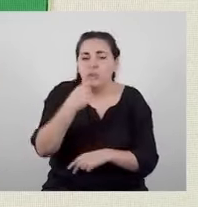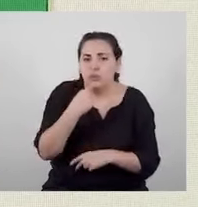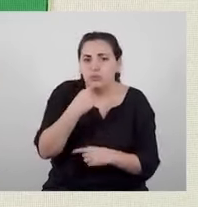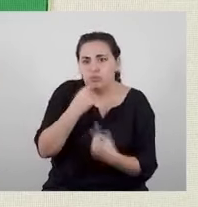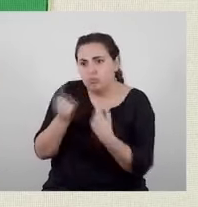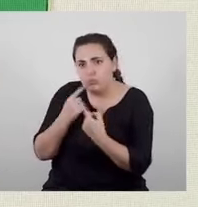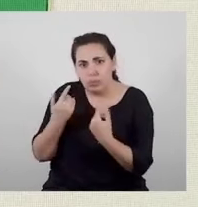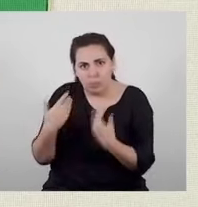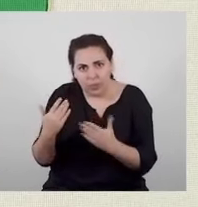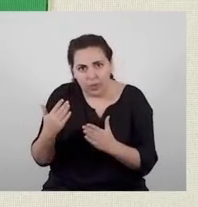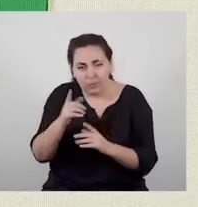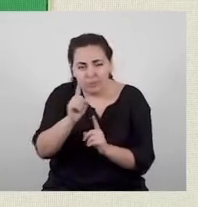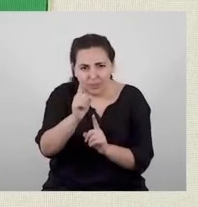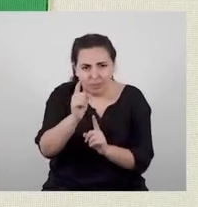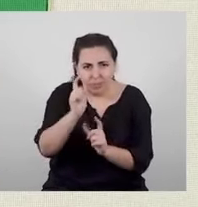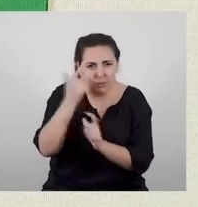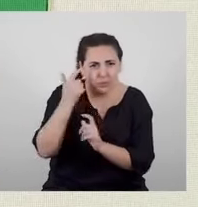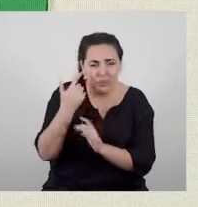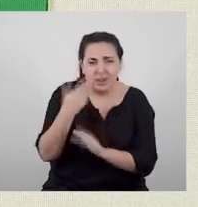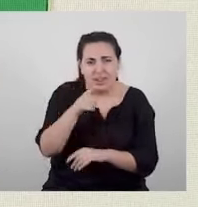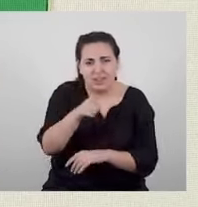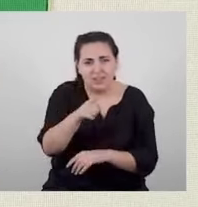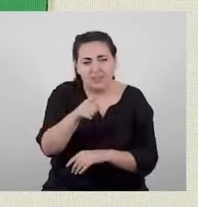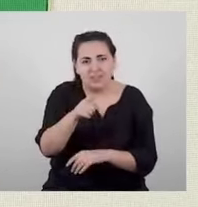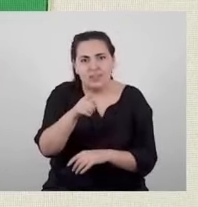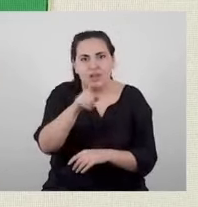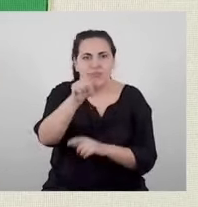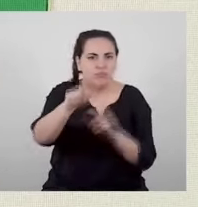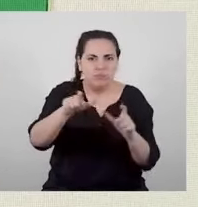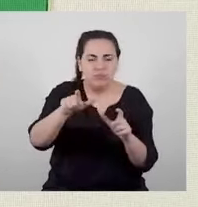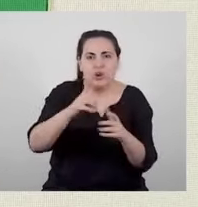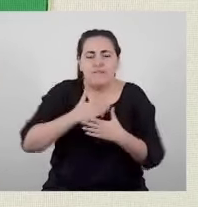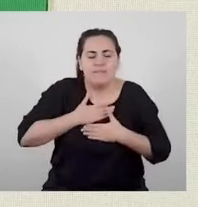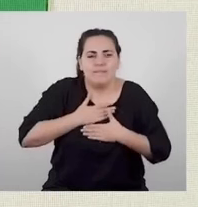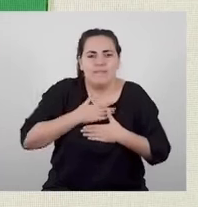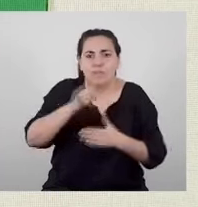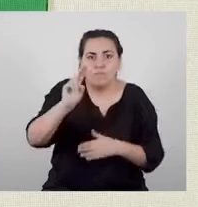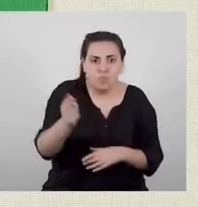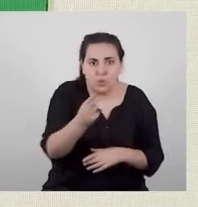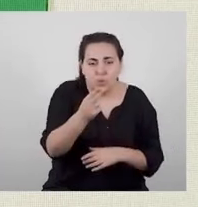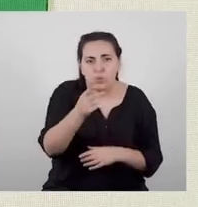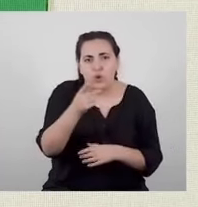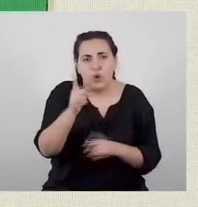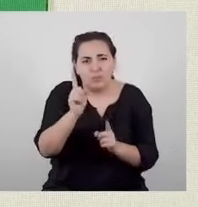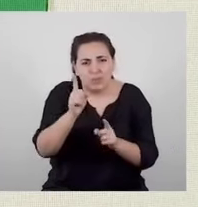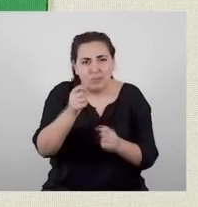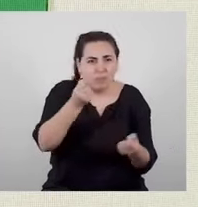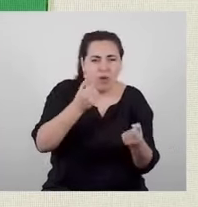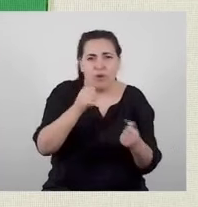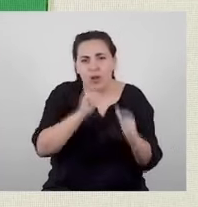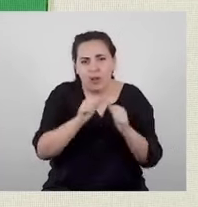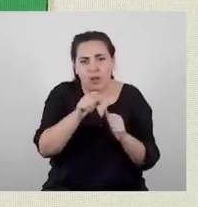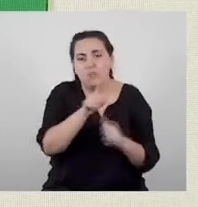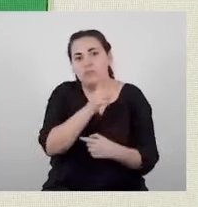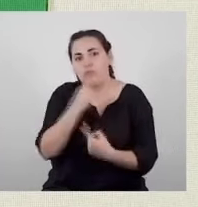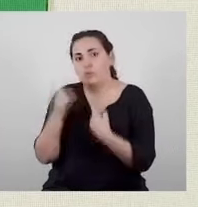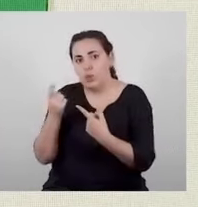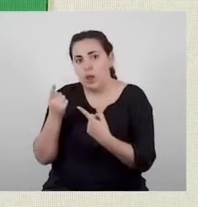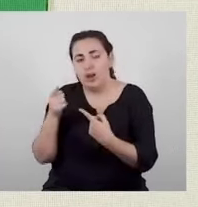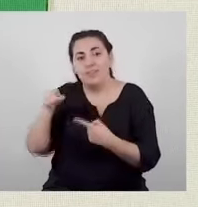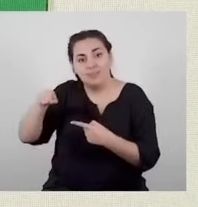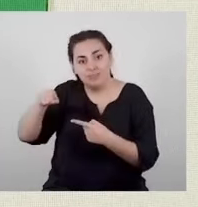de padecer de sufrir algo parecido el accidente de un ser querido podés consultar y esa consulta es gratuita los abogados que